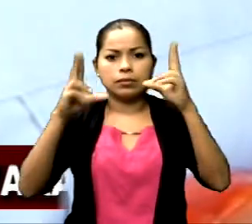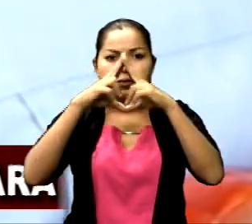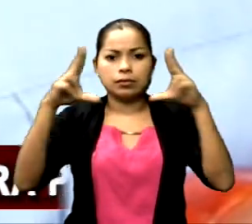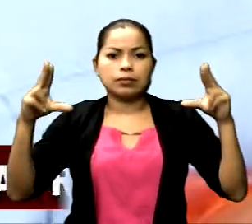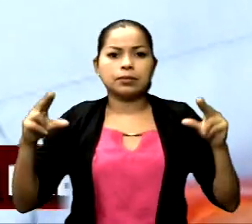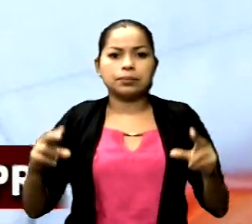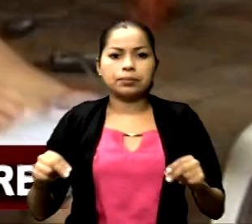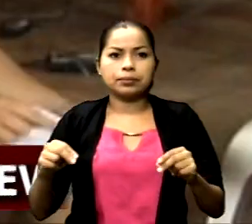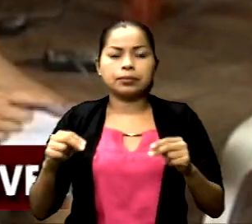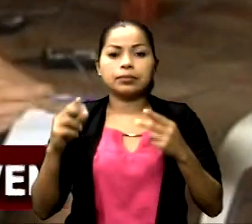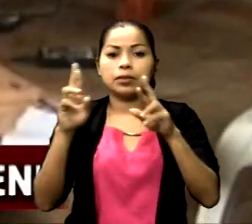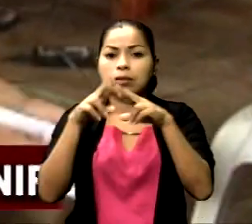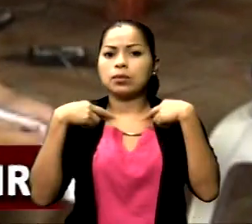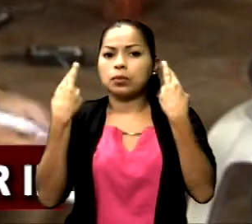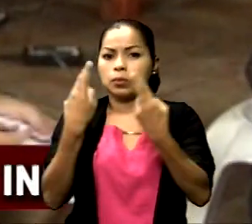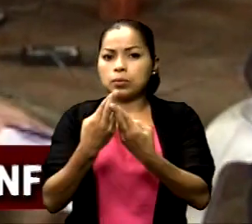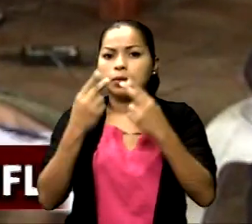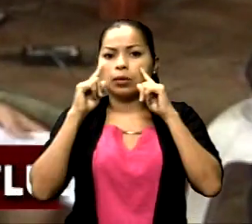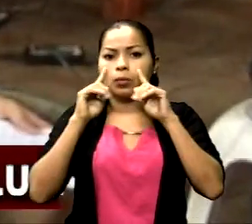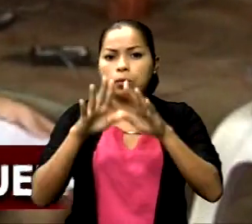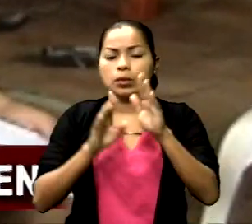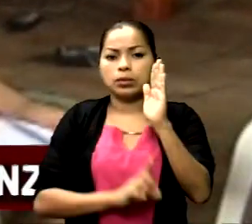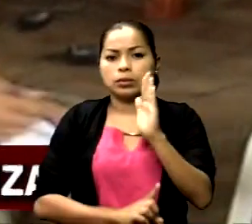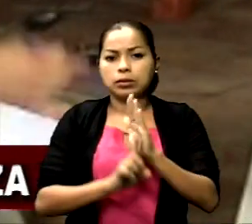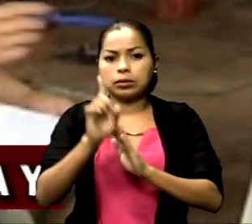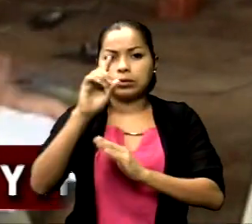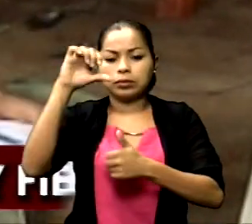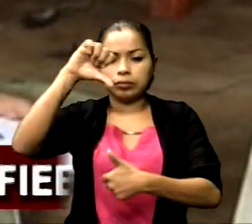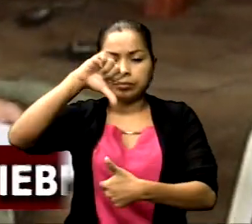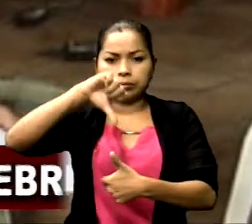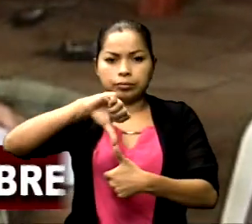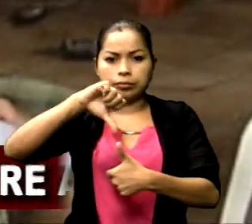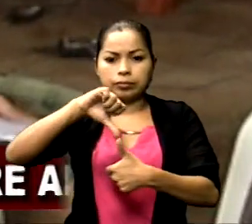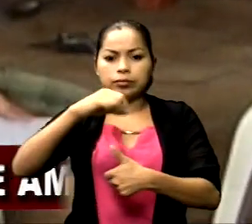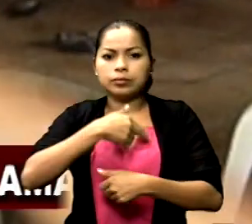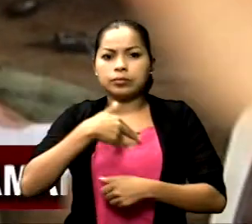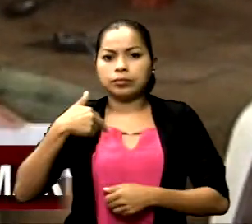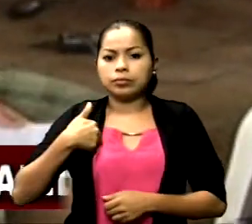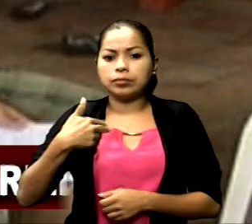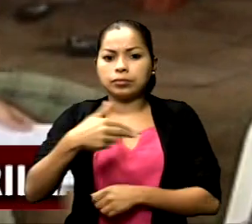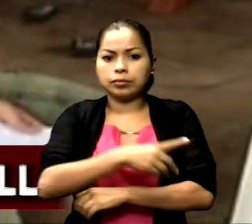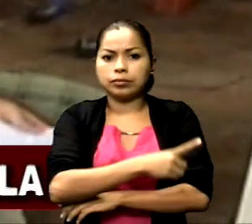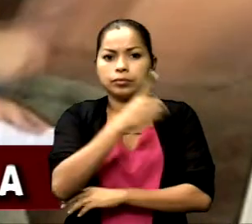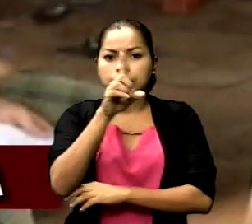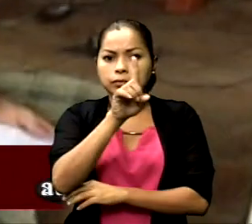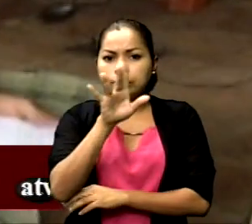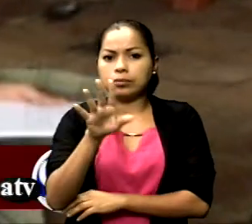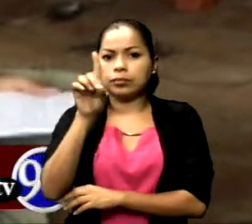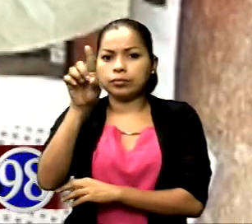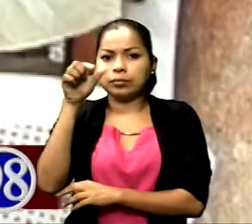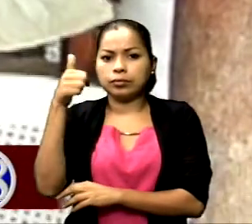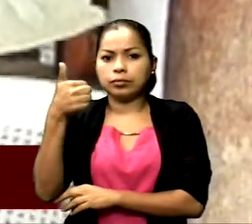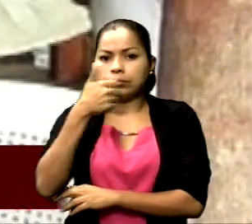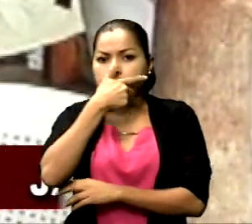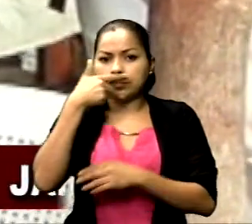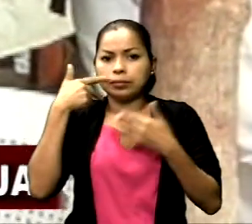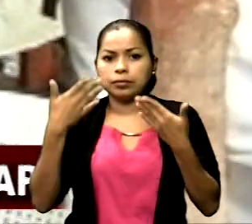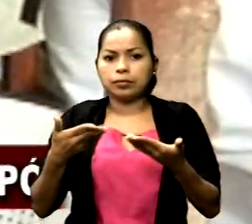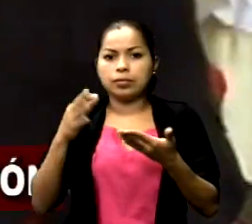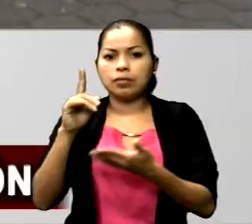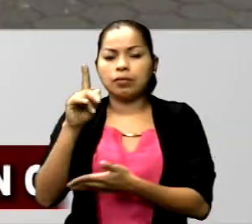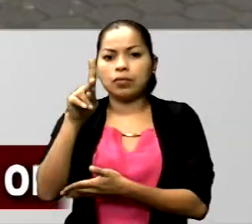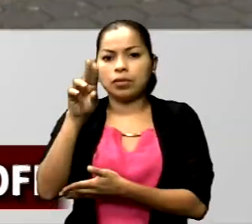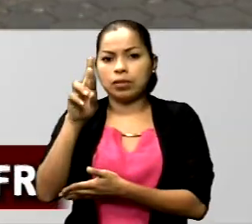Nicaragua en la Conferencia Seguridad y Prosperidad de Centroamérica a realizarse los días 15 y 16 de junio en